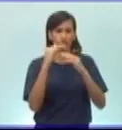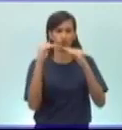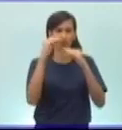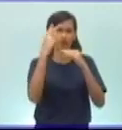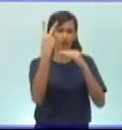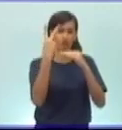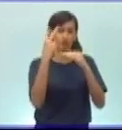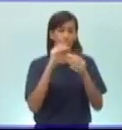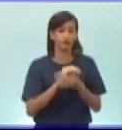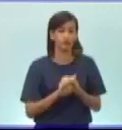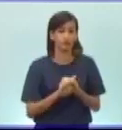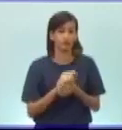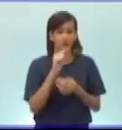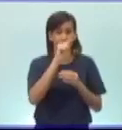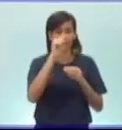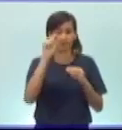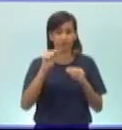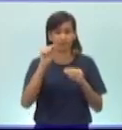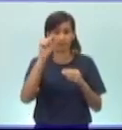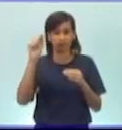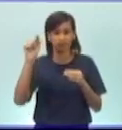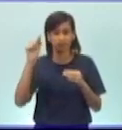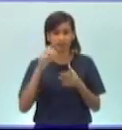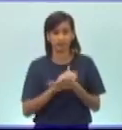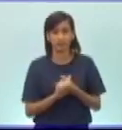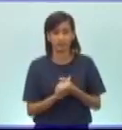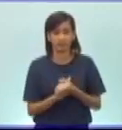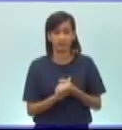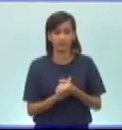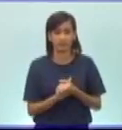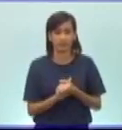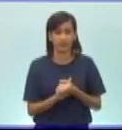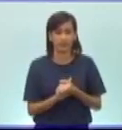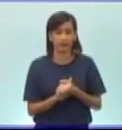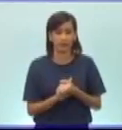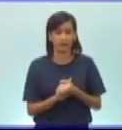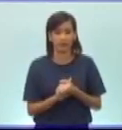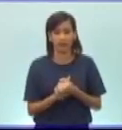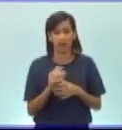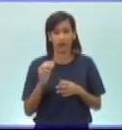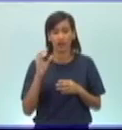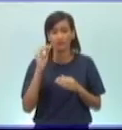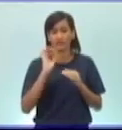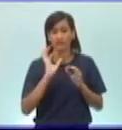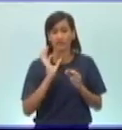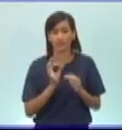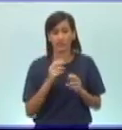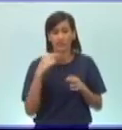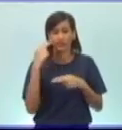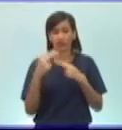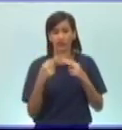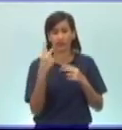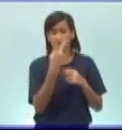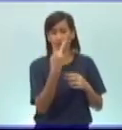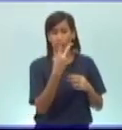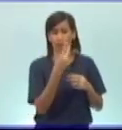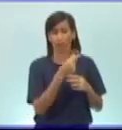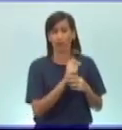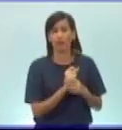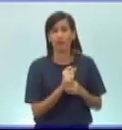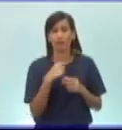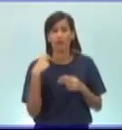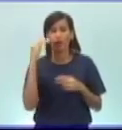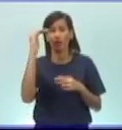La radicación y la potenciación también se hacen en el orden en que aparecen. Primero, en este